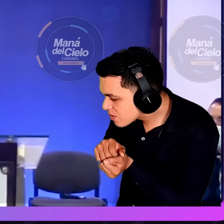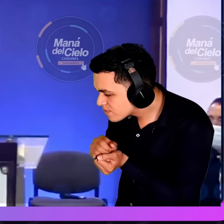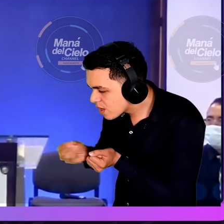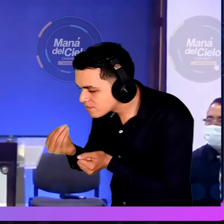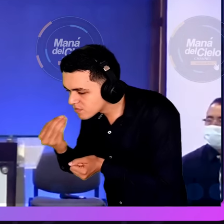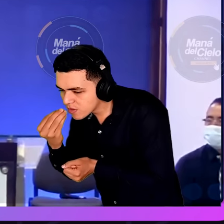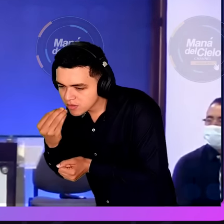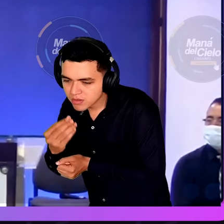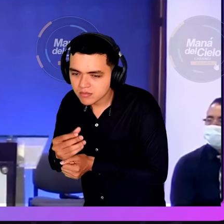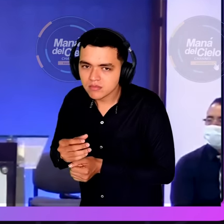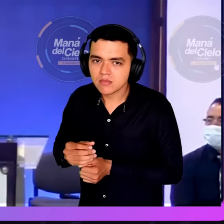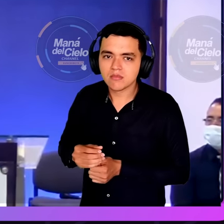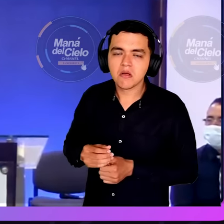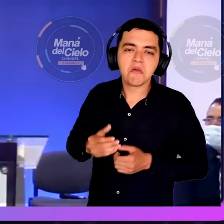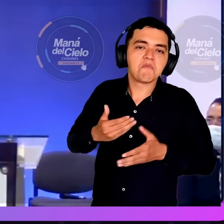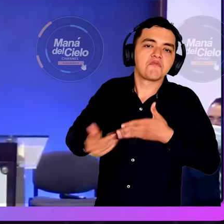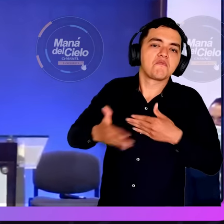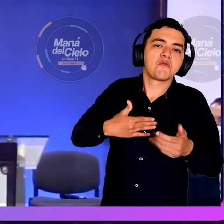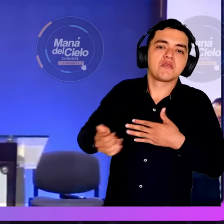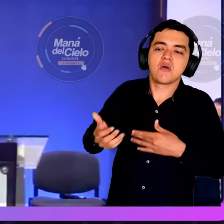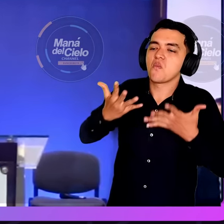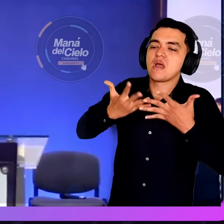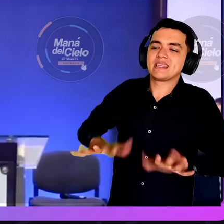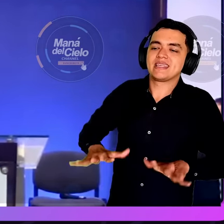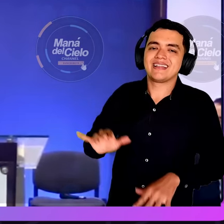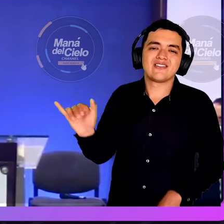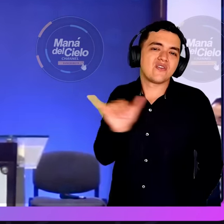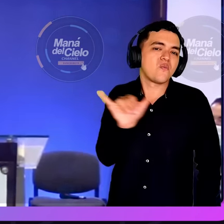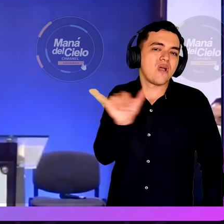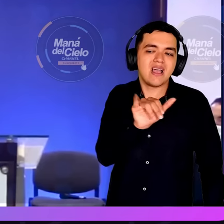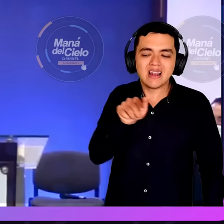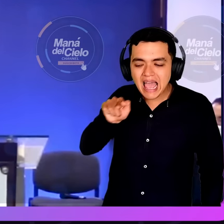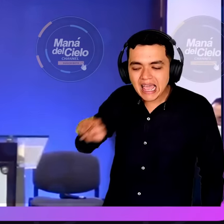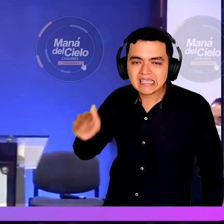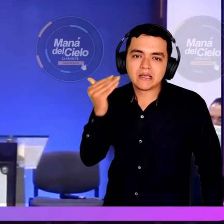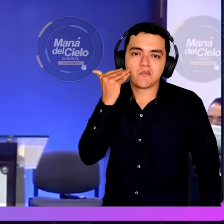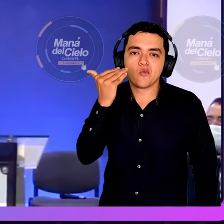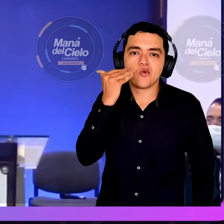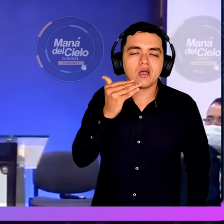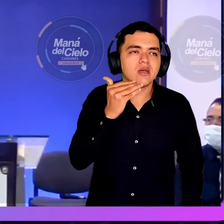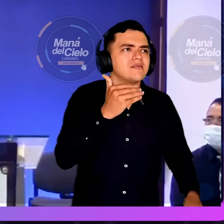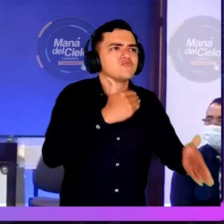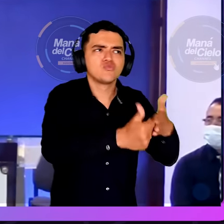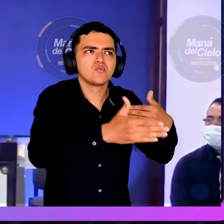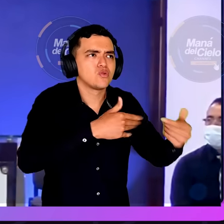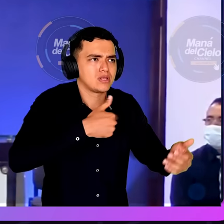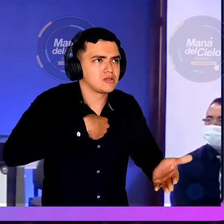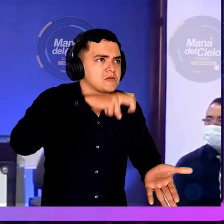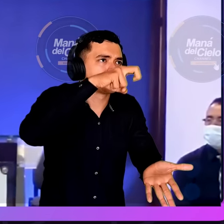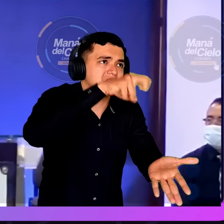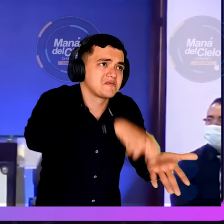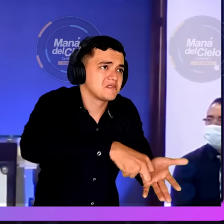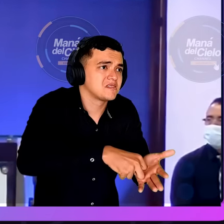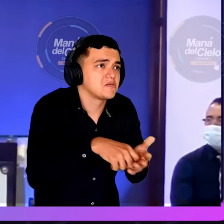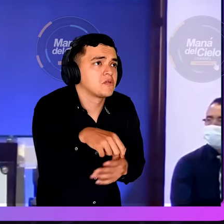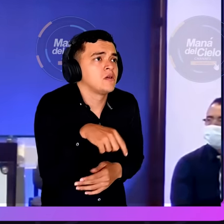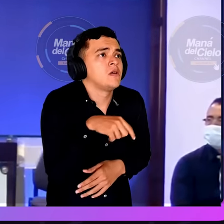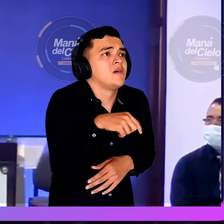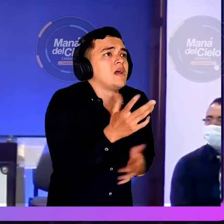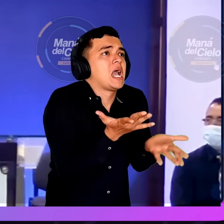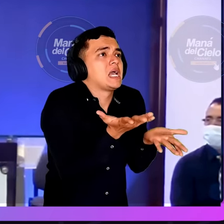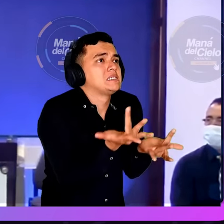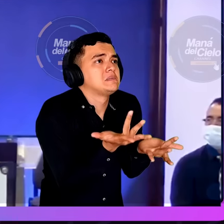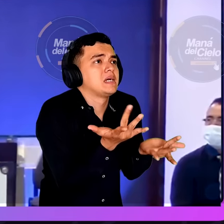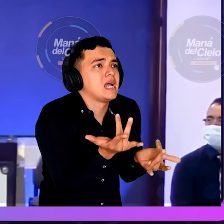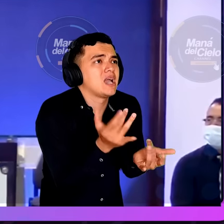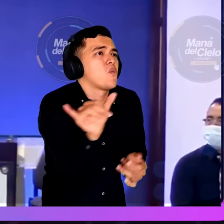siempre la palabra echar del perro. Y se echaba allá a comerse lo que dejara. Y no miraba si tenía dientes o no, si se había lavado